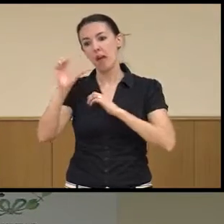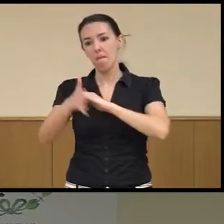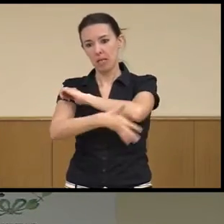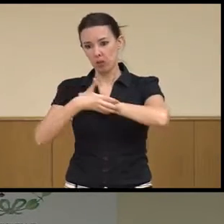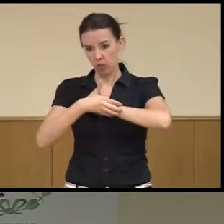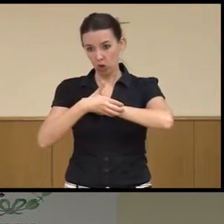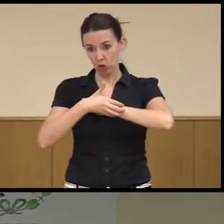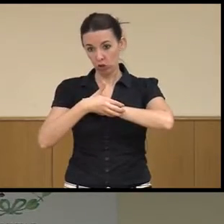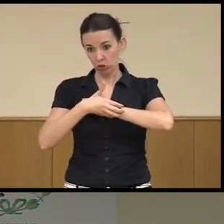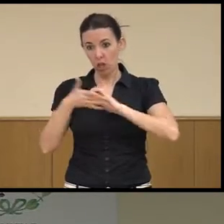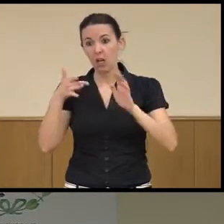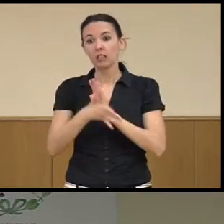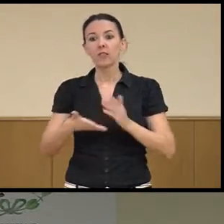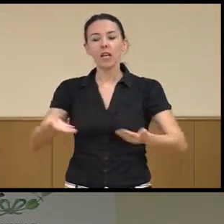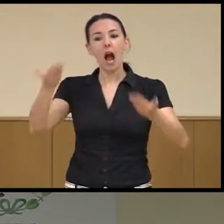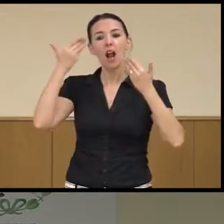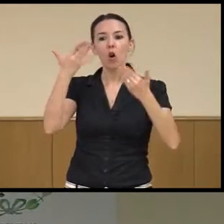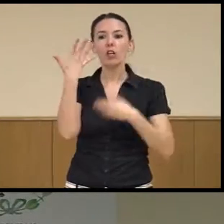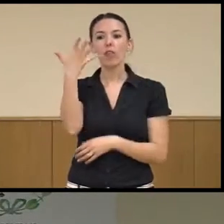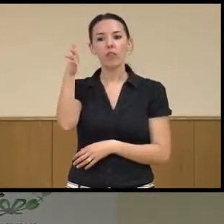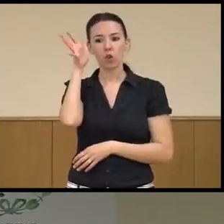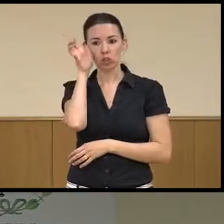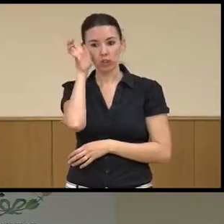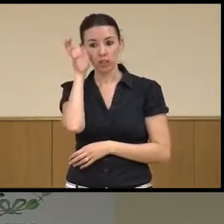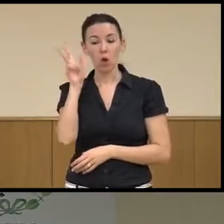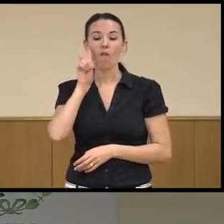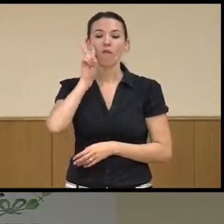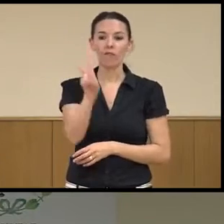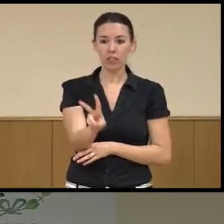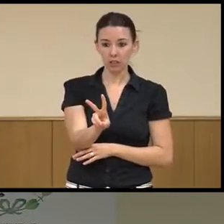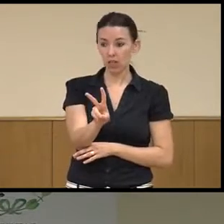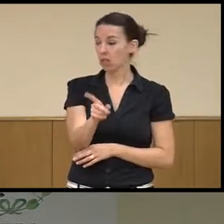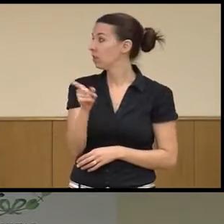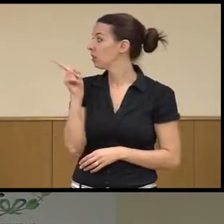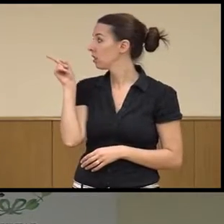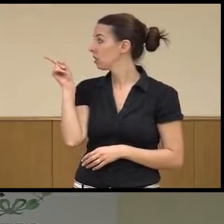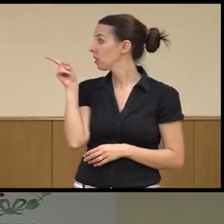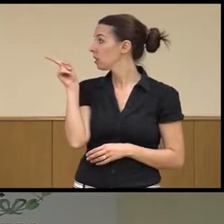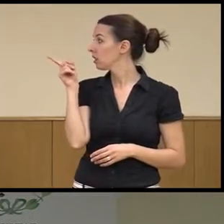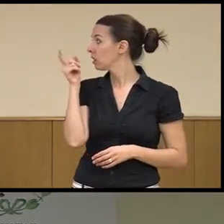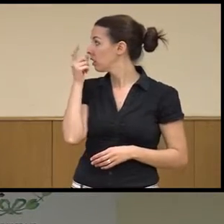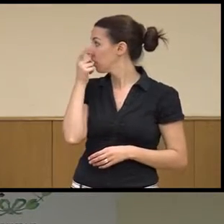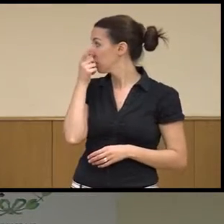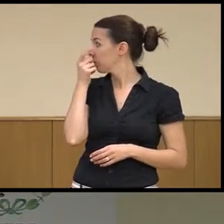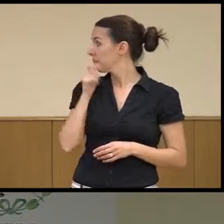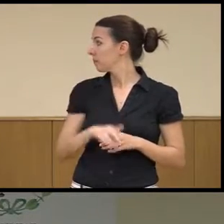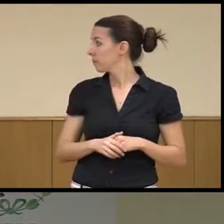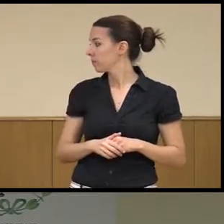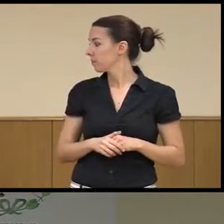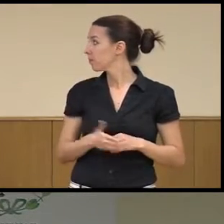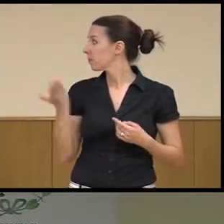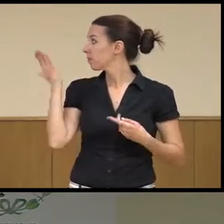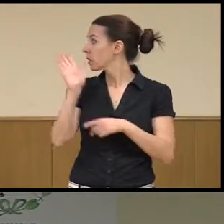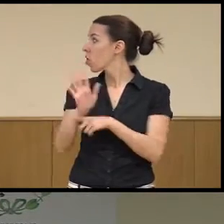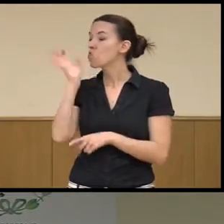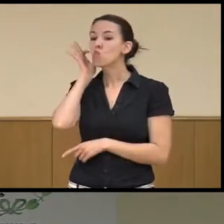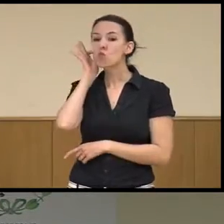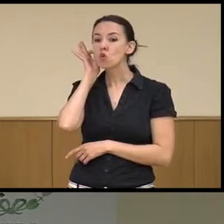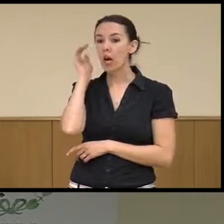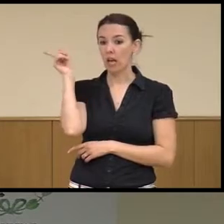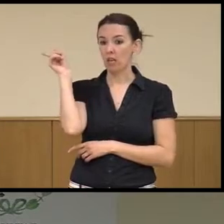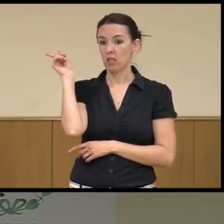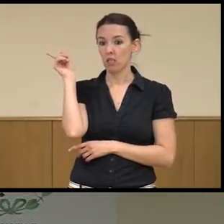por sí mismo, alegorías de los cinco sentidos. La vista, representada en esa mujer